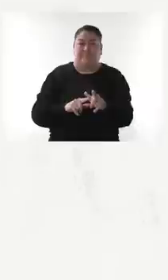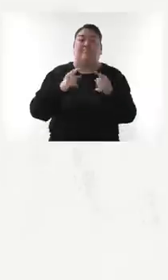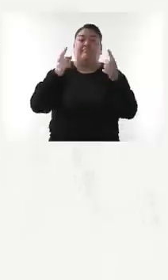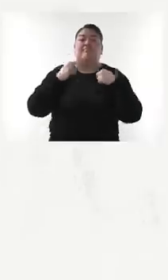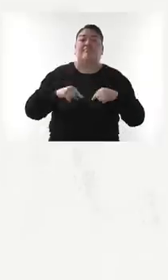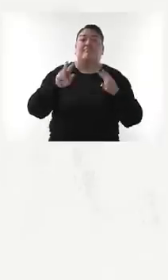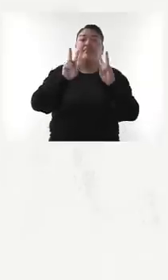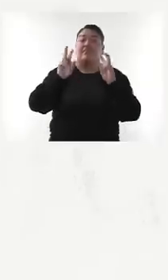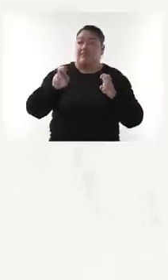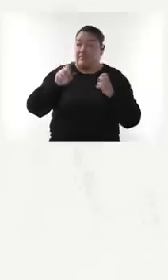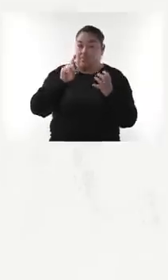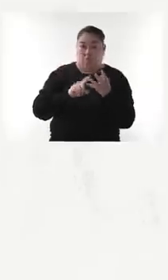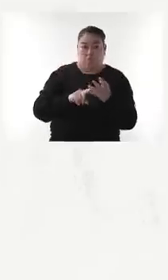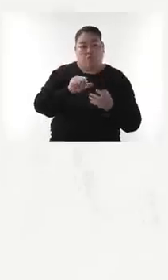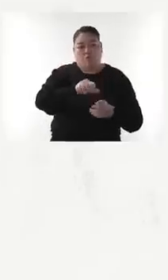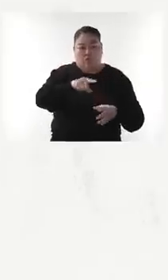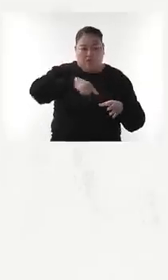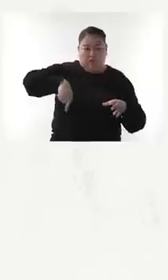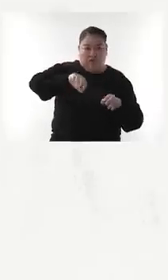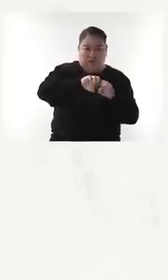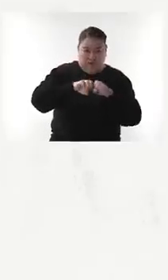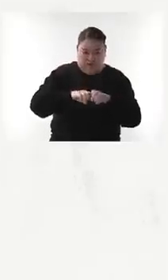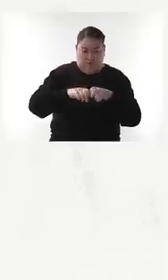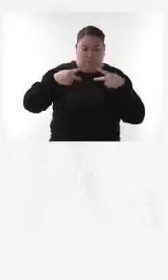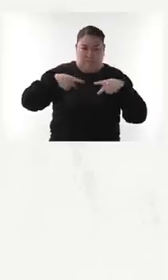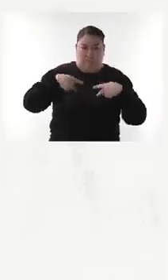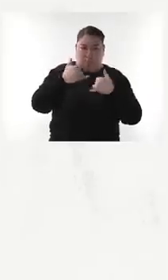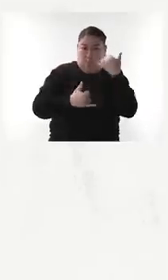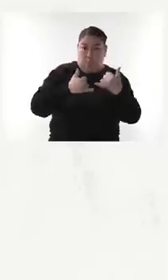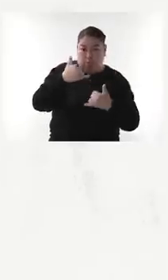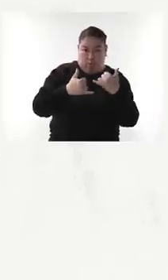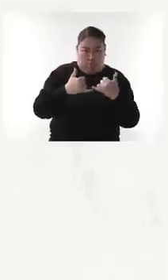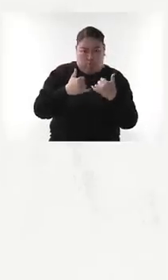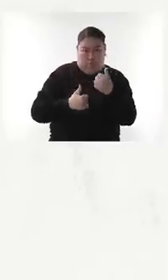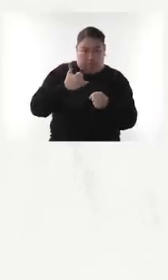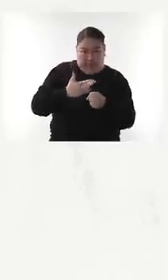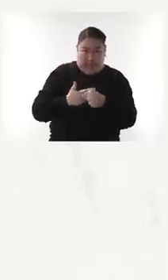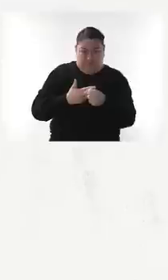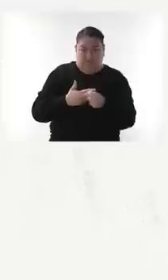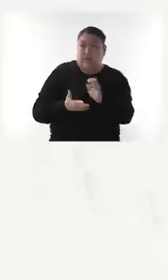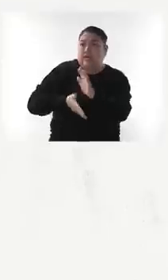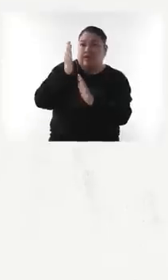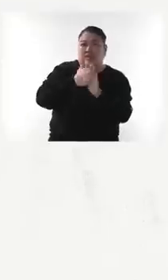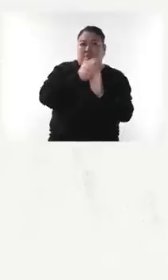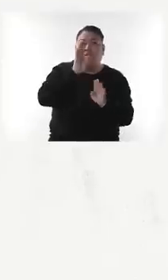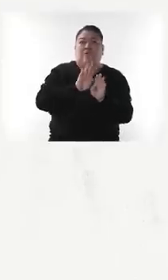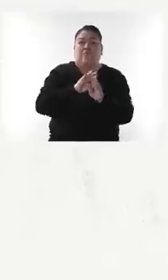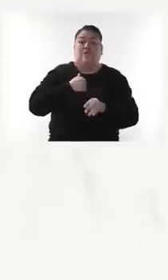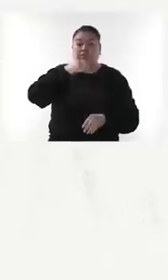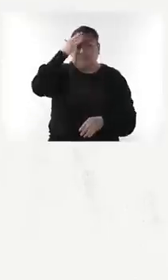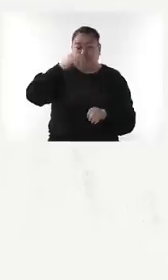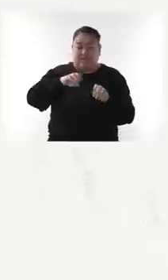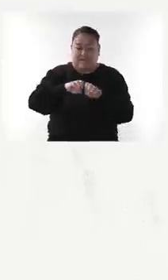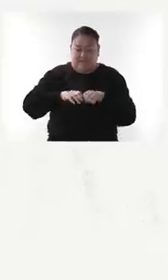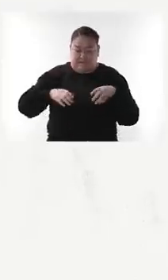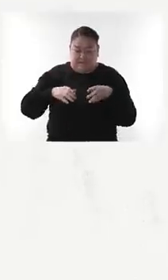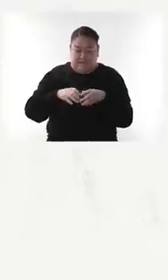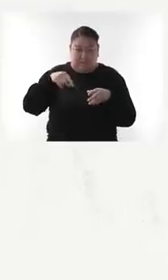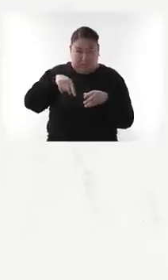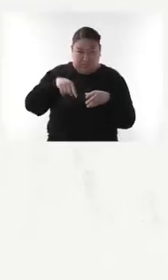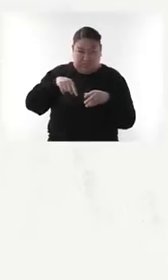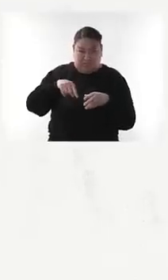En materia de exportación de jugadores, sabemos plenamente que los equipos que más partidos ganan en